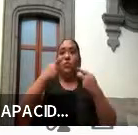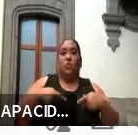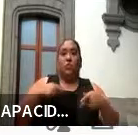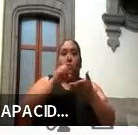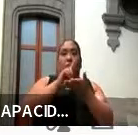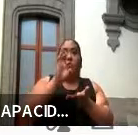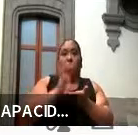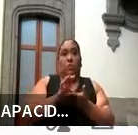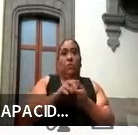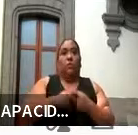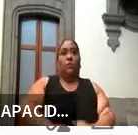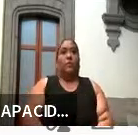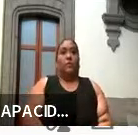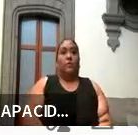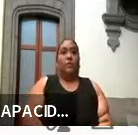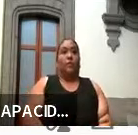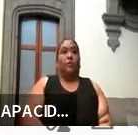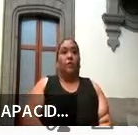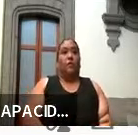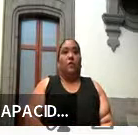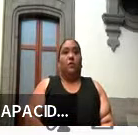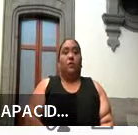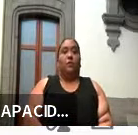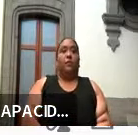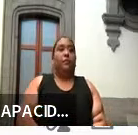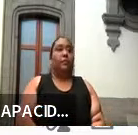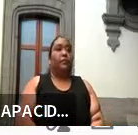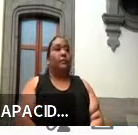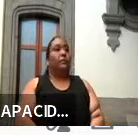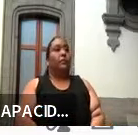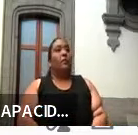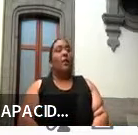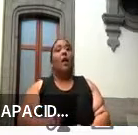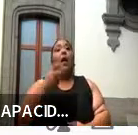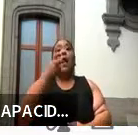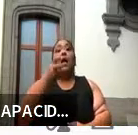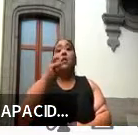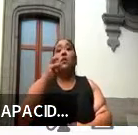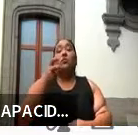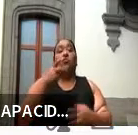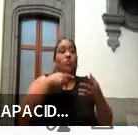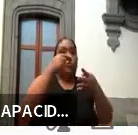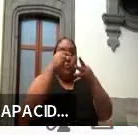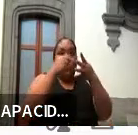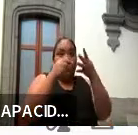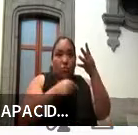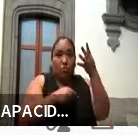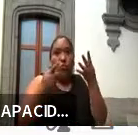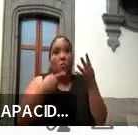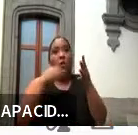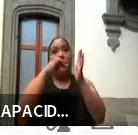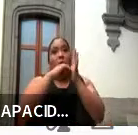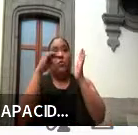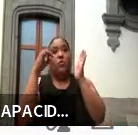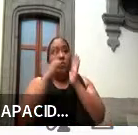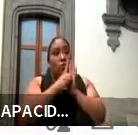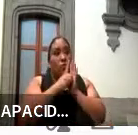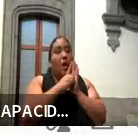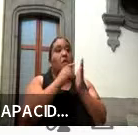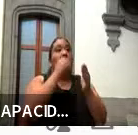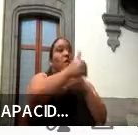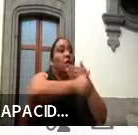caso. Esos elementos están llevados, o esta metodología está llevada a los procesos